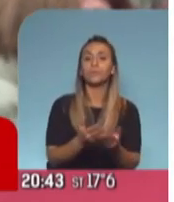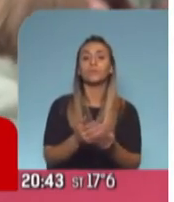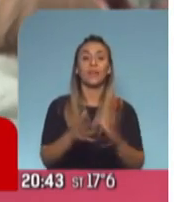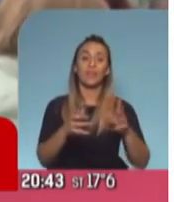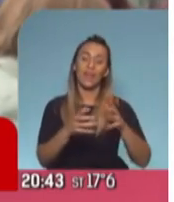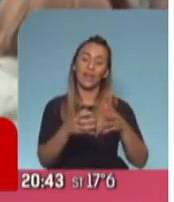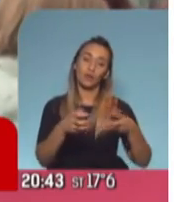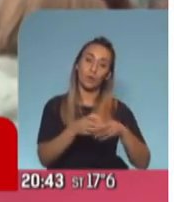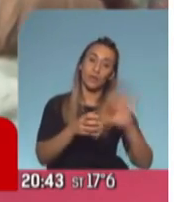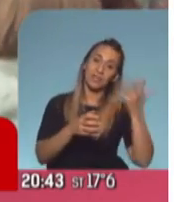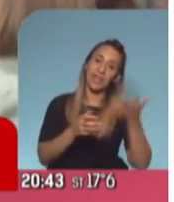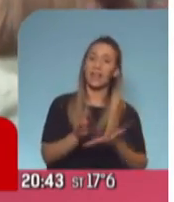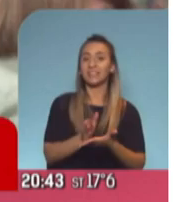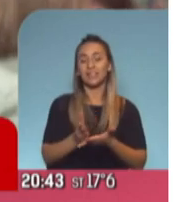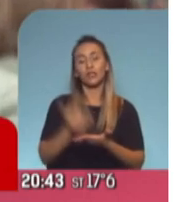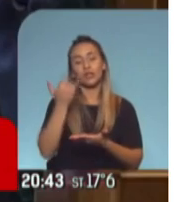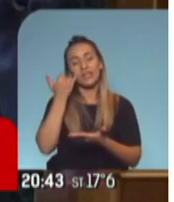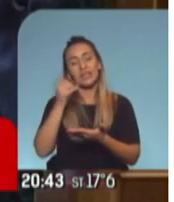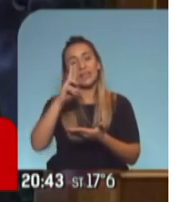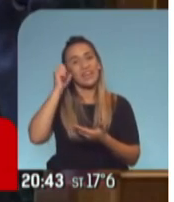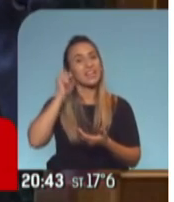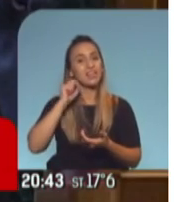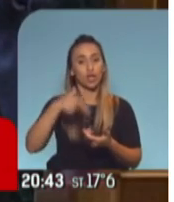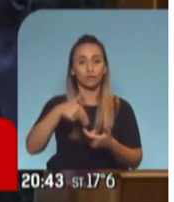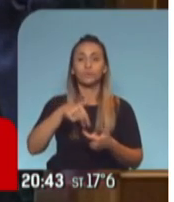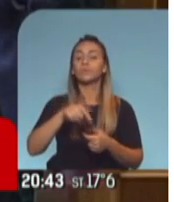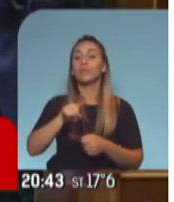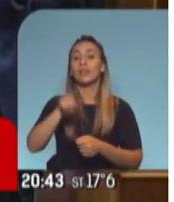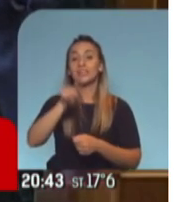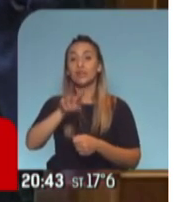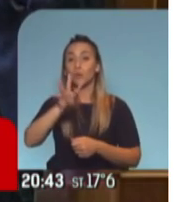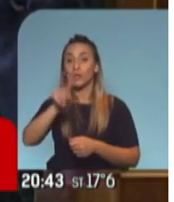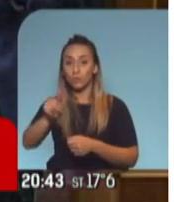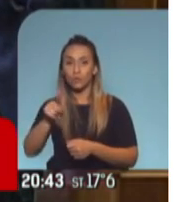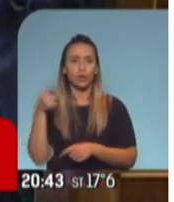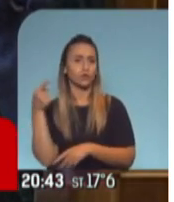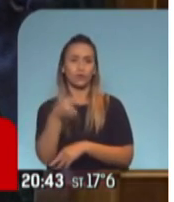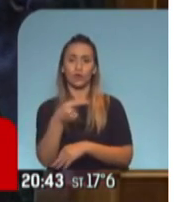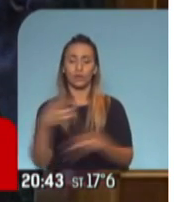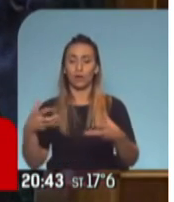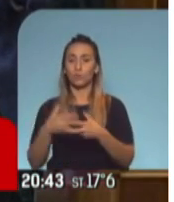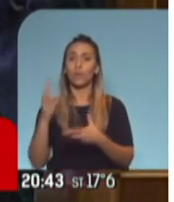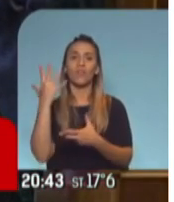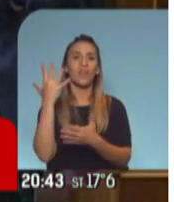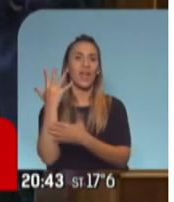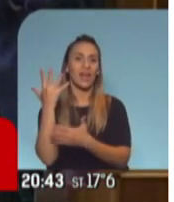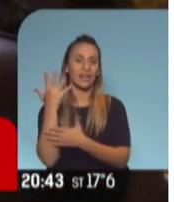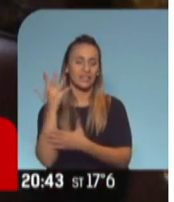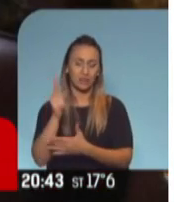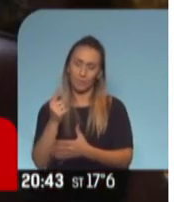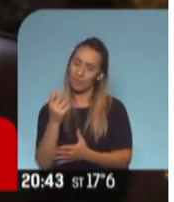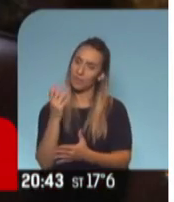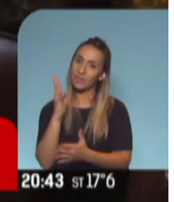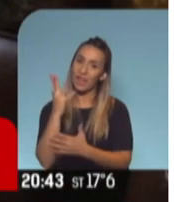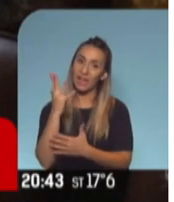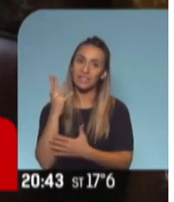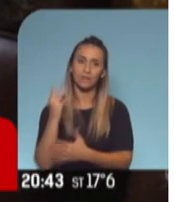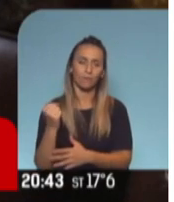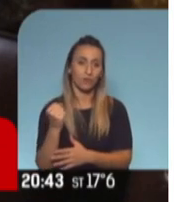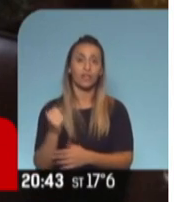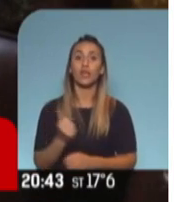y regionalistas, 141 en contra, representados por la derecha y la extrema derecha, y